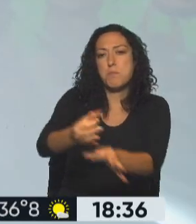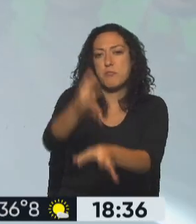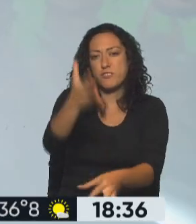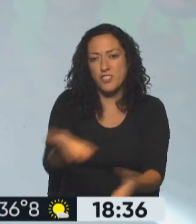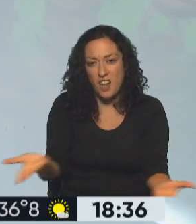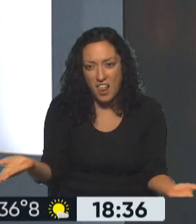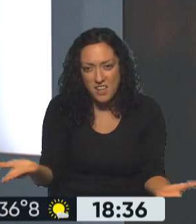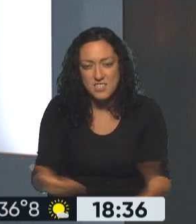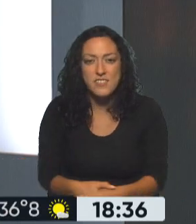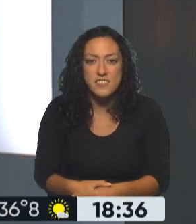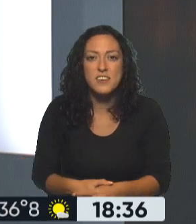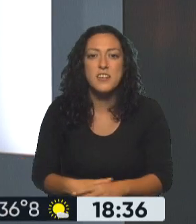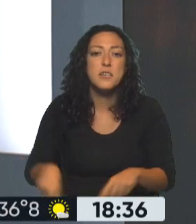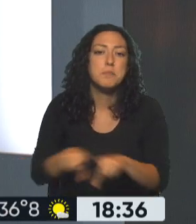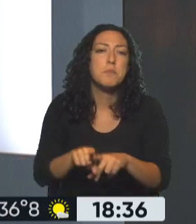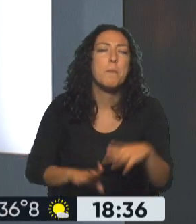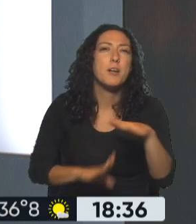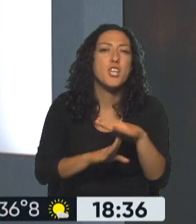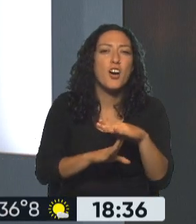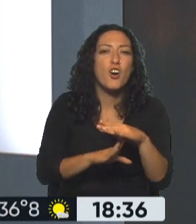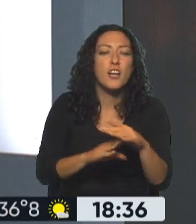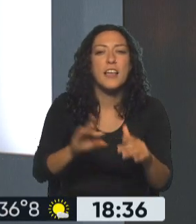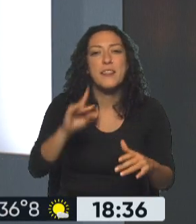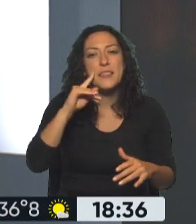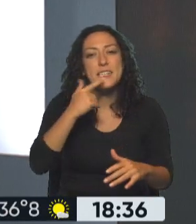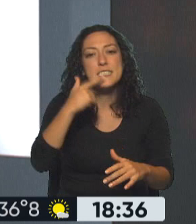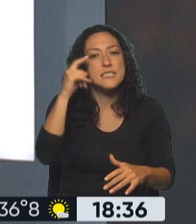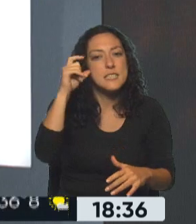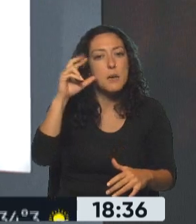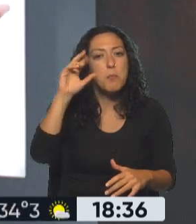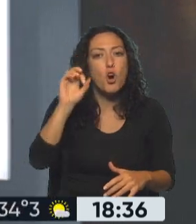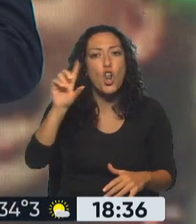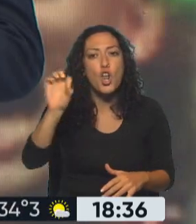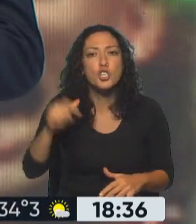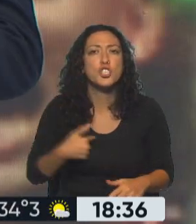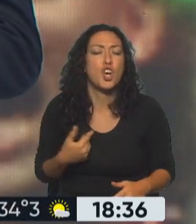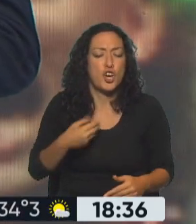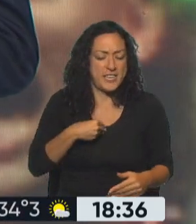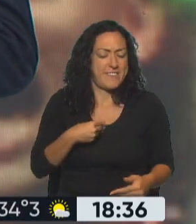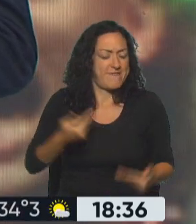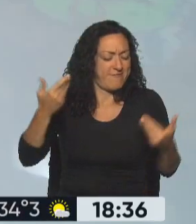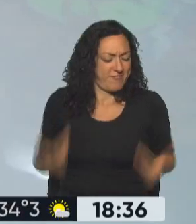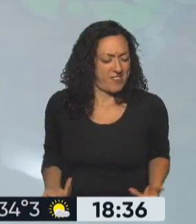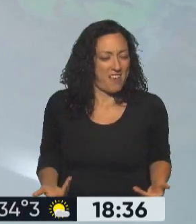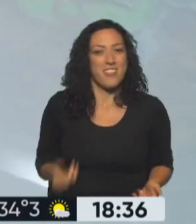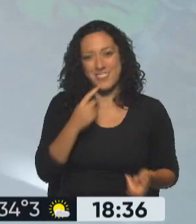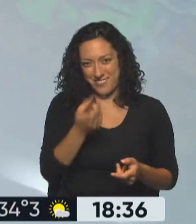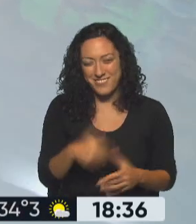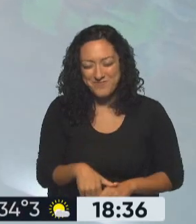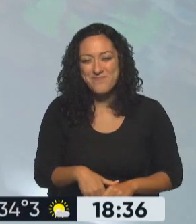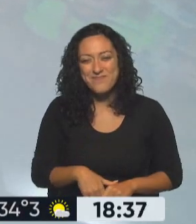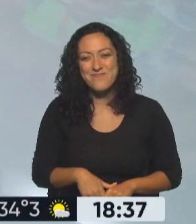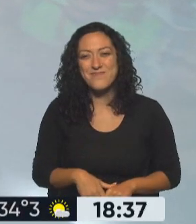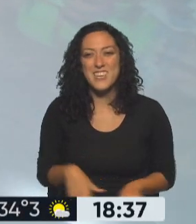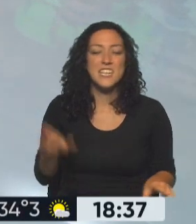esa caracterización, ese protagónico, sí, de Discépolo en el, claro, hincha. Yo soy el hincha. Por supuesto, siempre. Aparte,